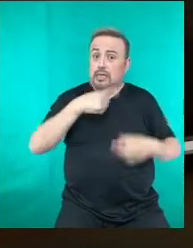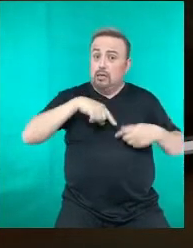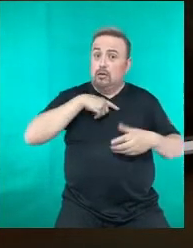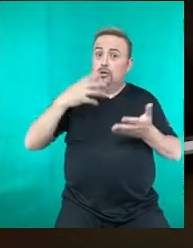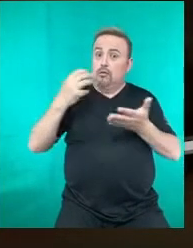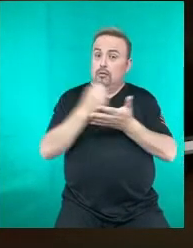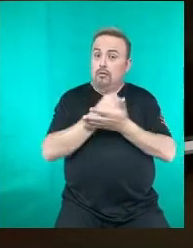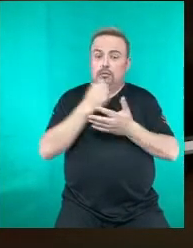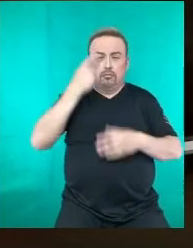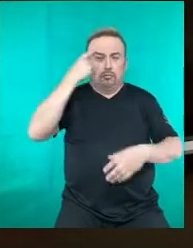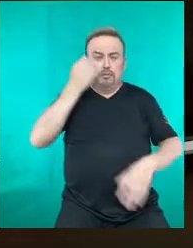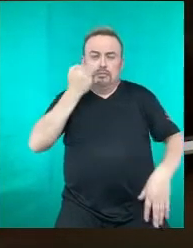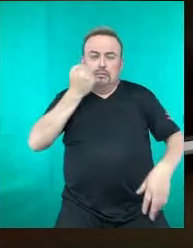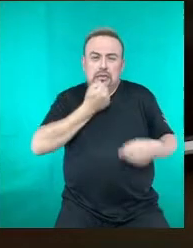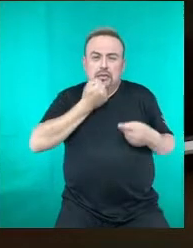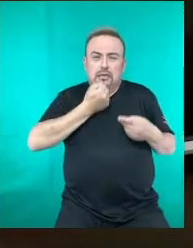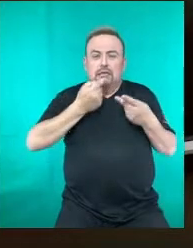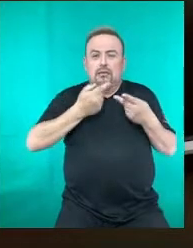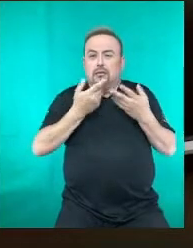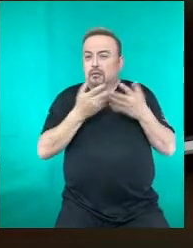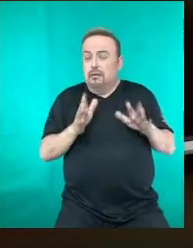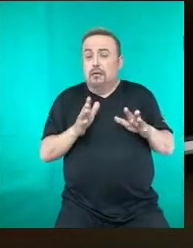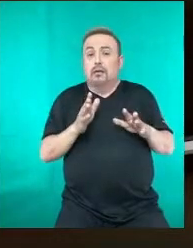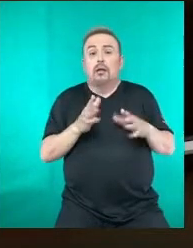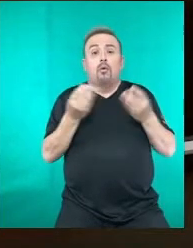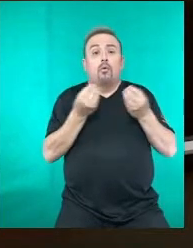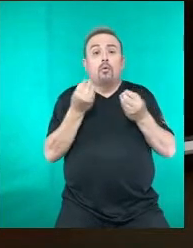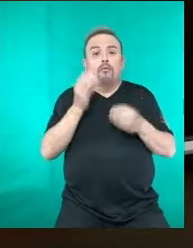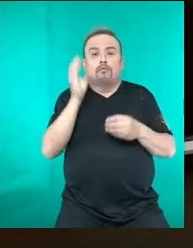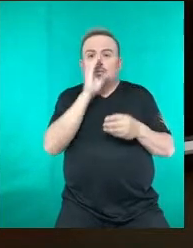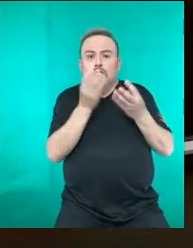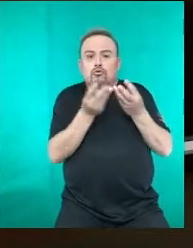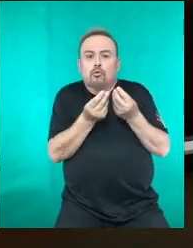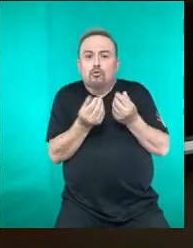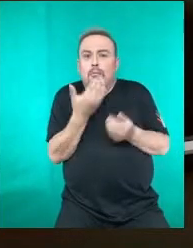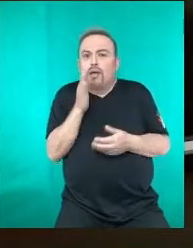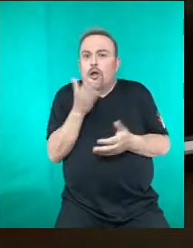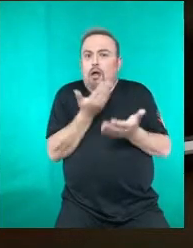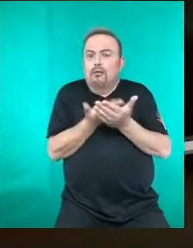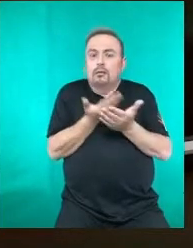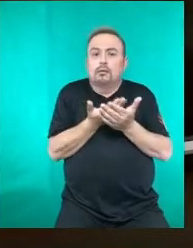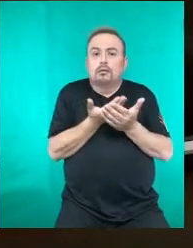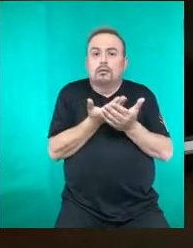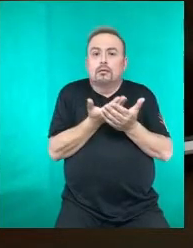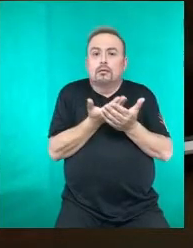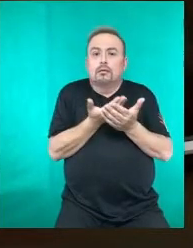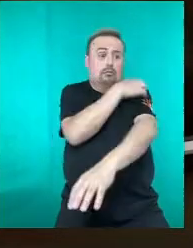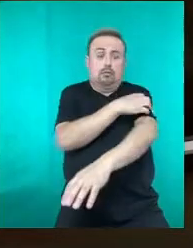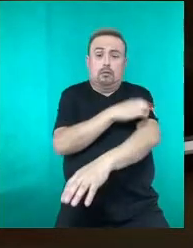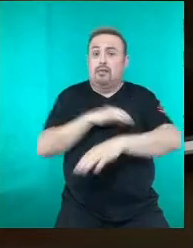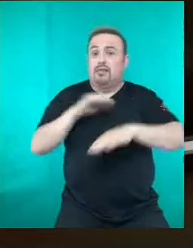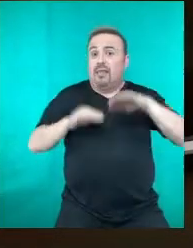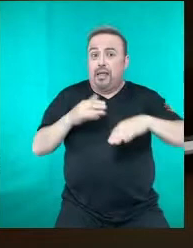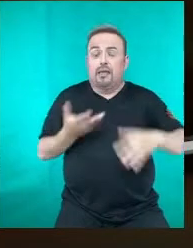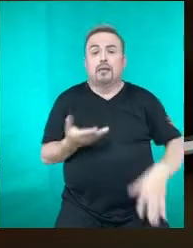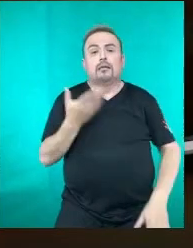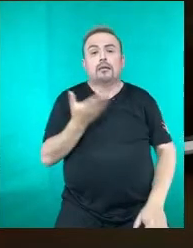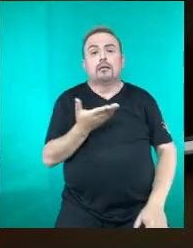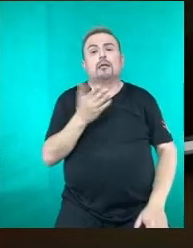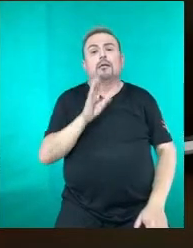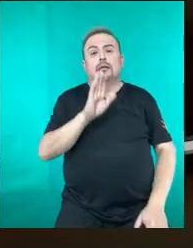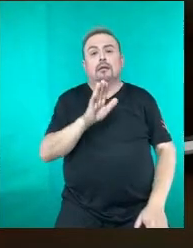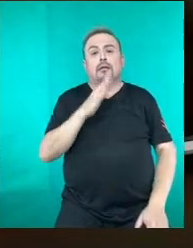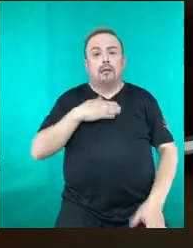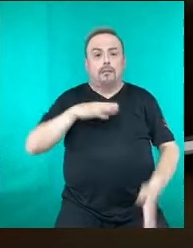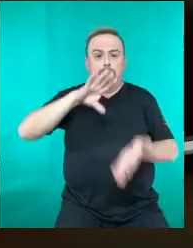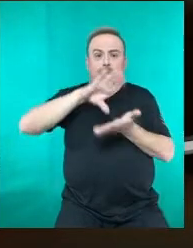paradigmas, esos dogmas, ¿no es cierto?, y vemos cuál es la solución más eficiente como región, ¿no es cierto?, y evidentemente al final como país,